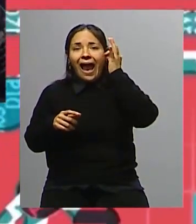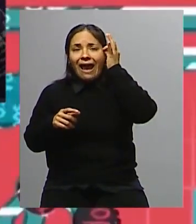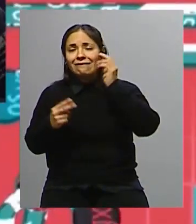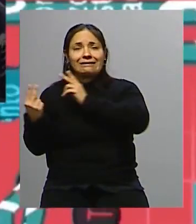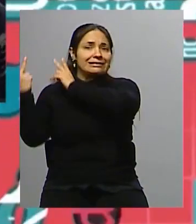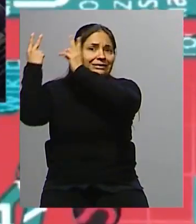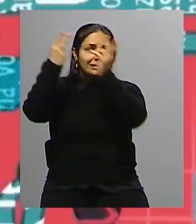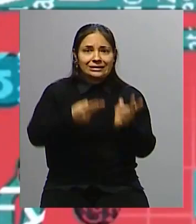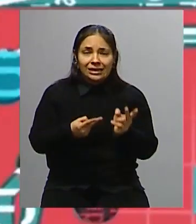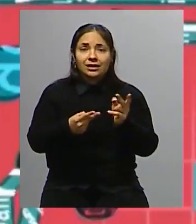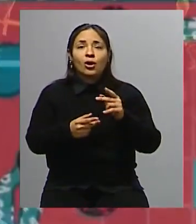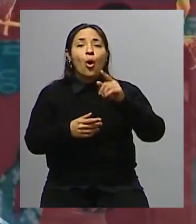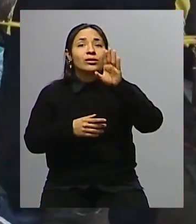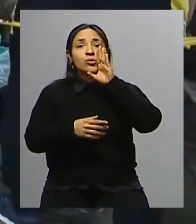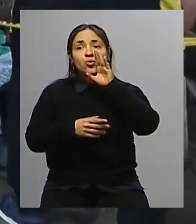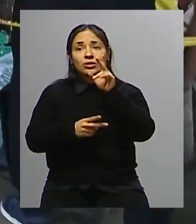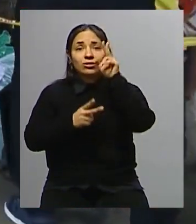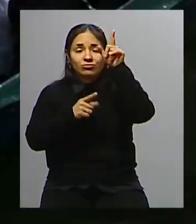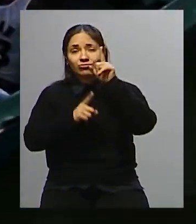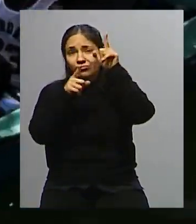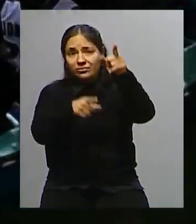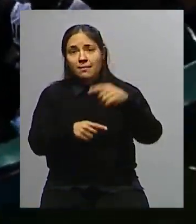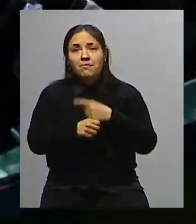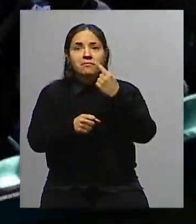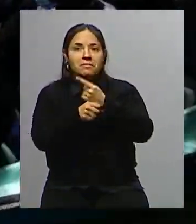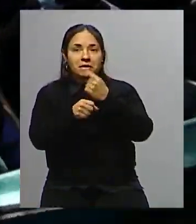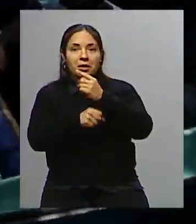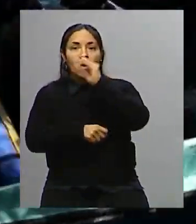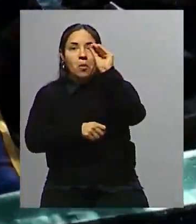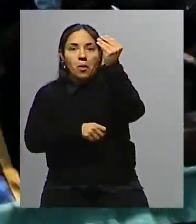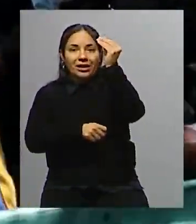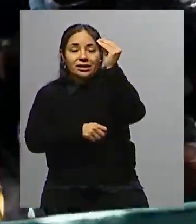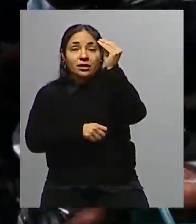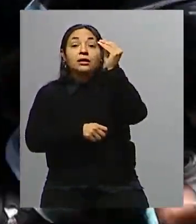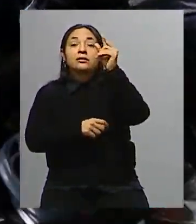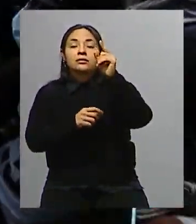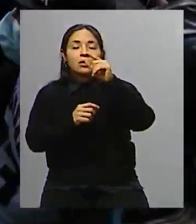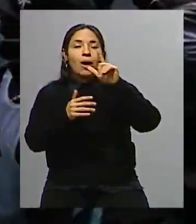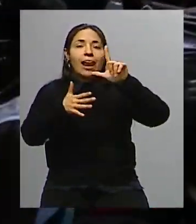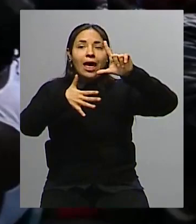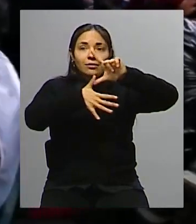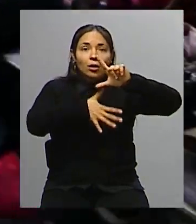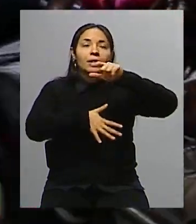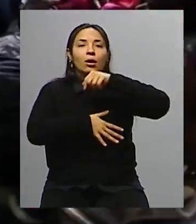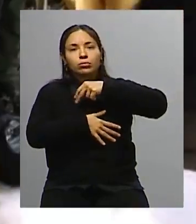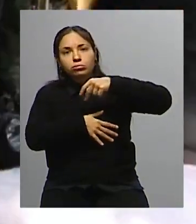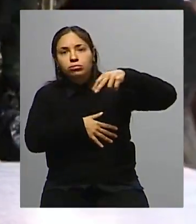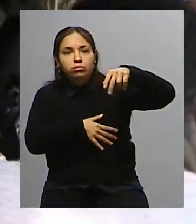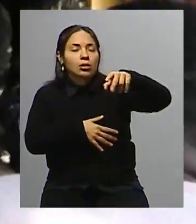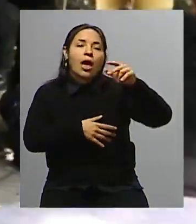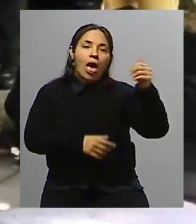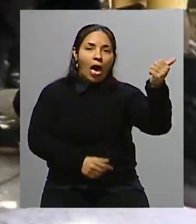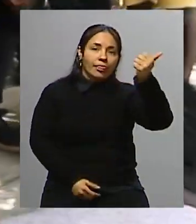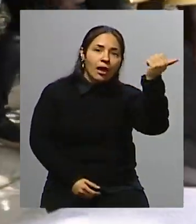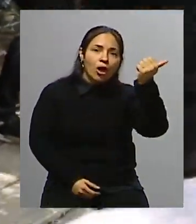tienen intenciones de emigrar hacia los Estados Unidos, que primero llegan a Brasil y después atraviesan todo el territorio latinoamericano caminando a dedo o en